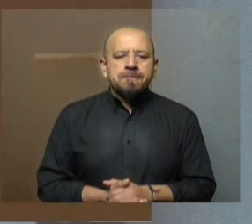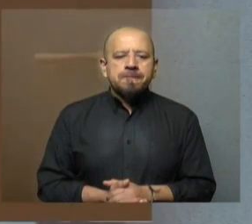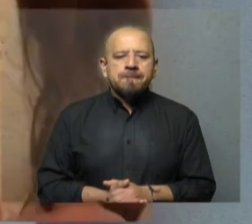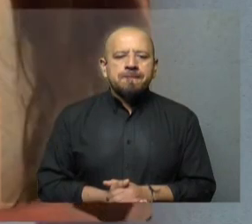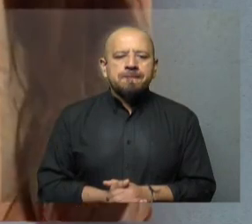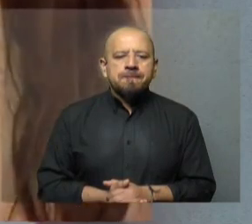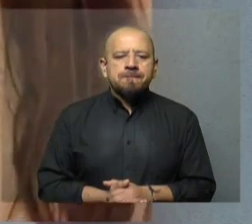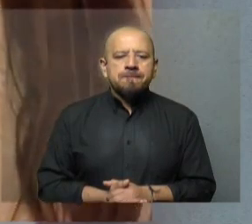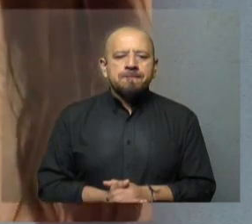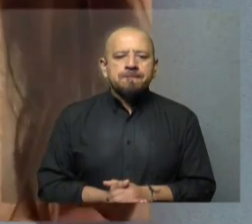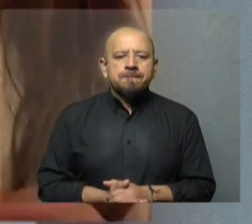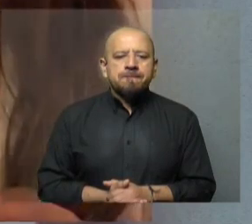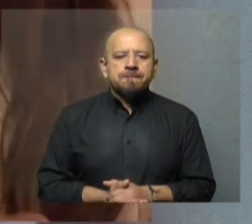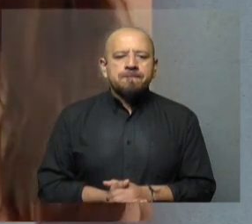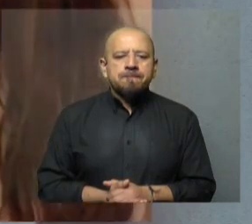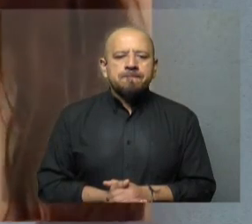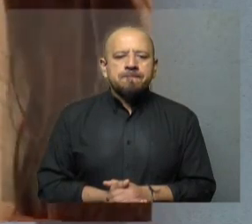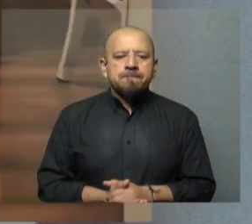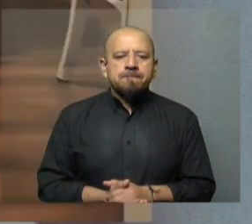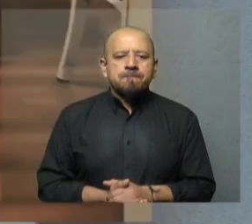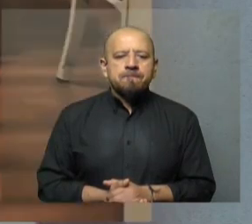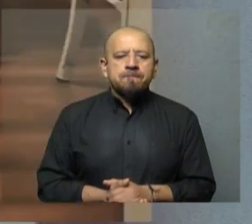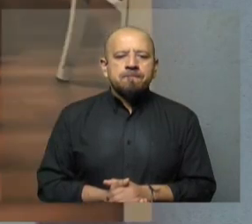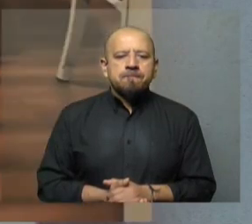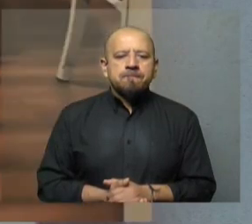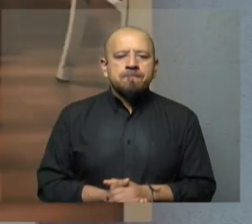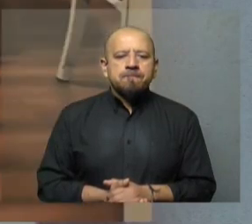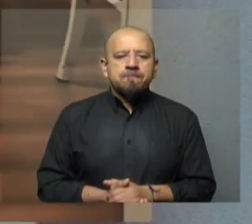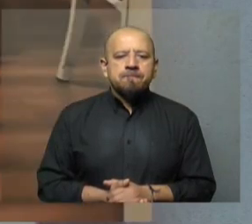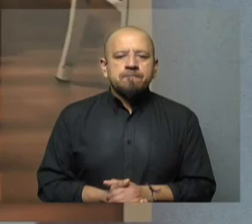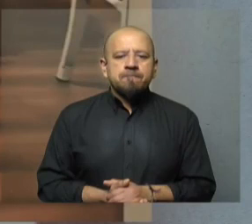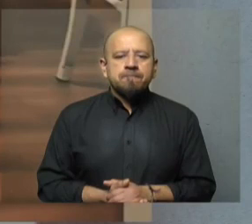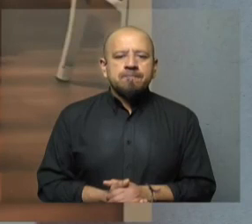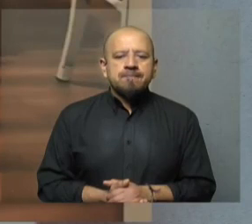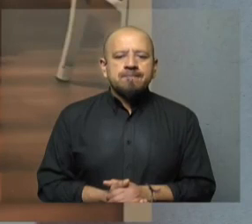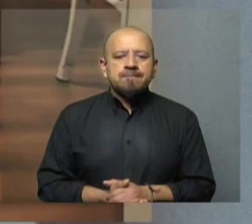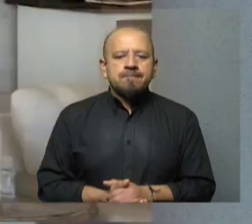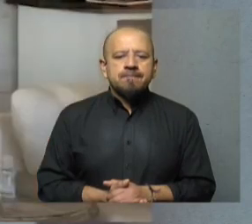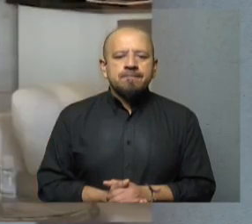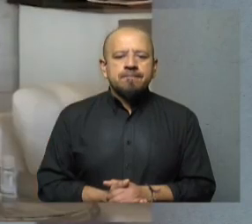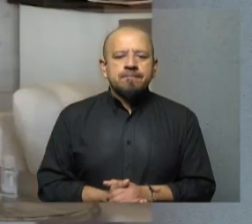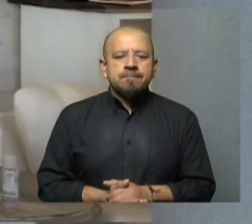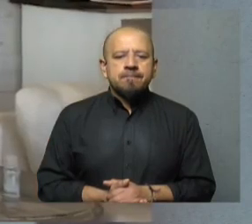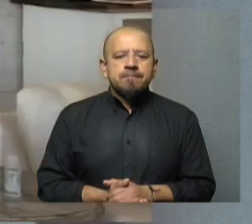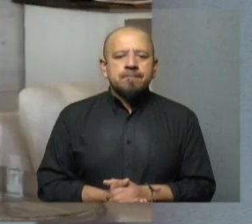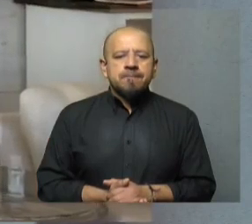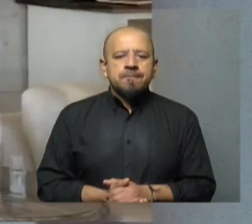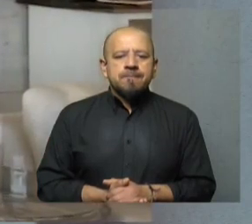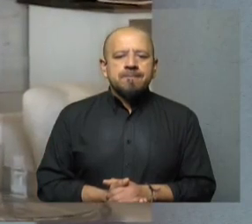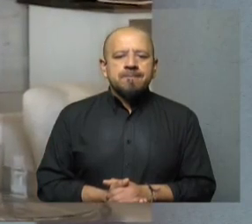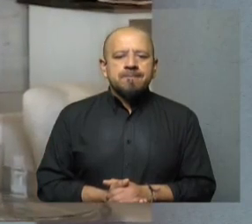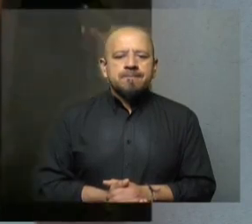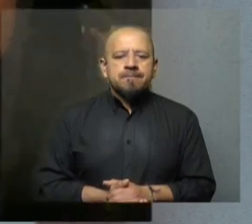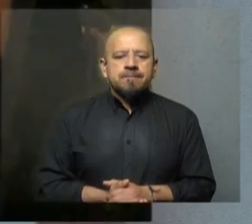País de las Maravillas tendrás que hacerlo de realidad